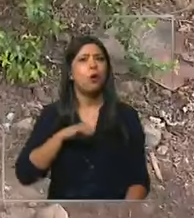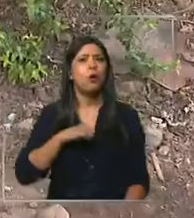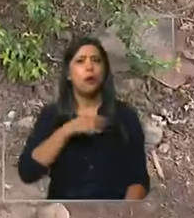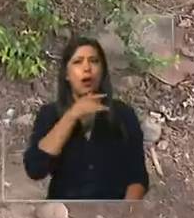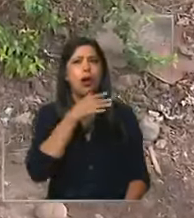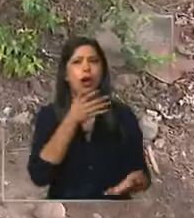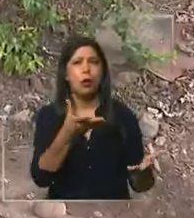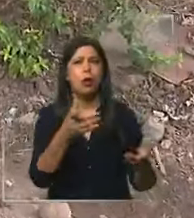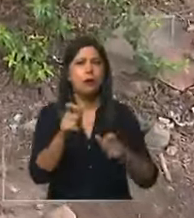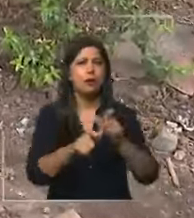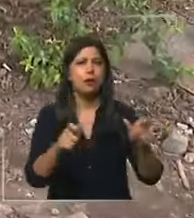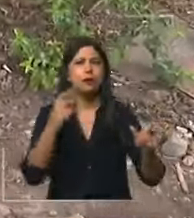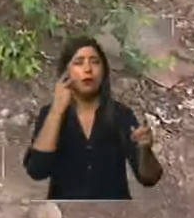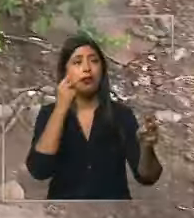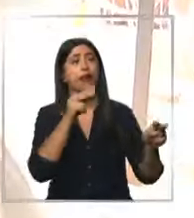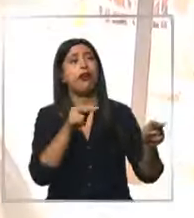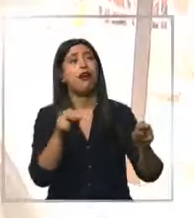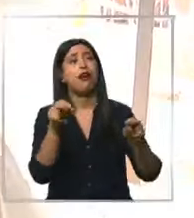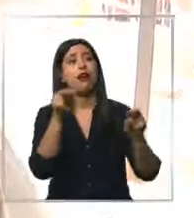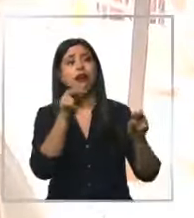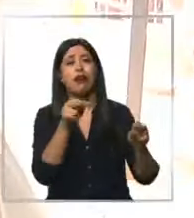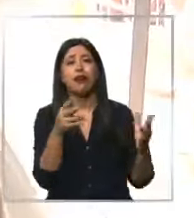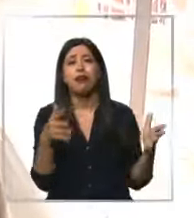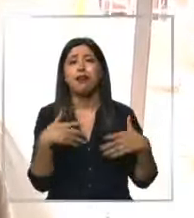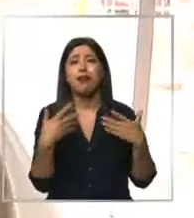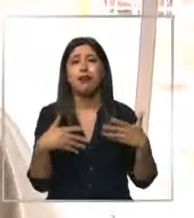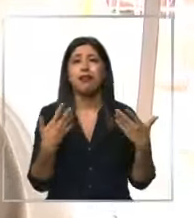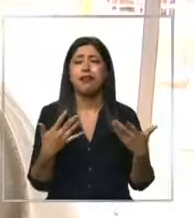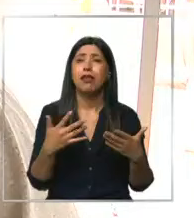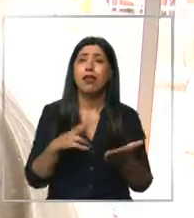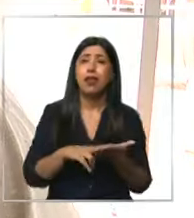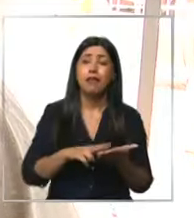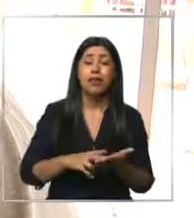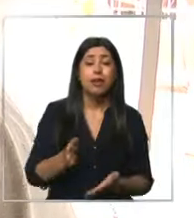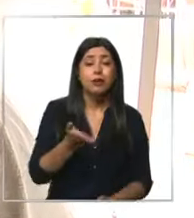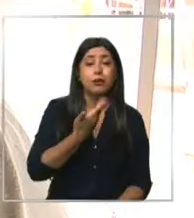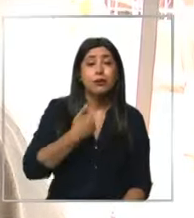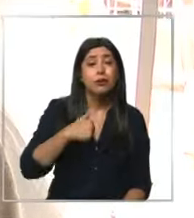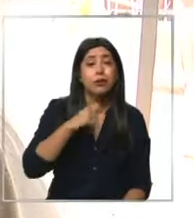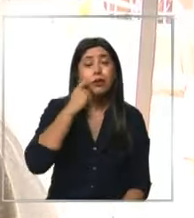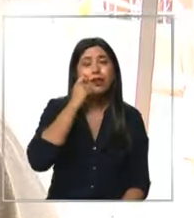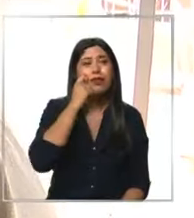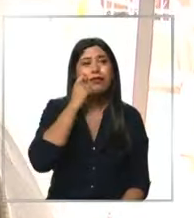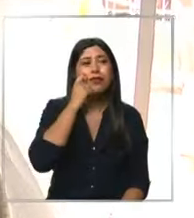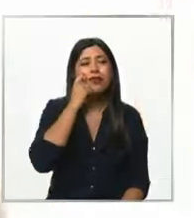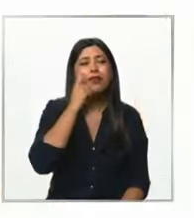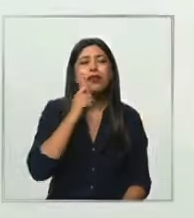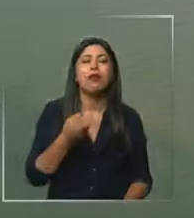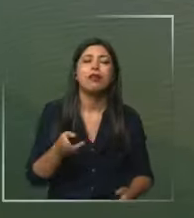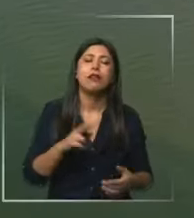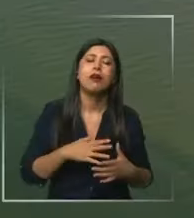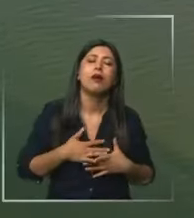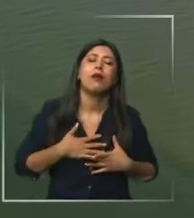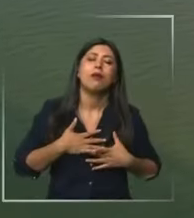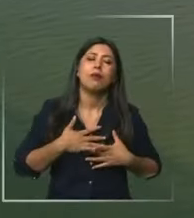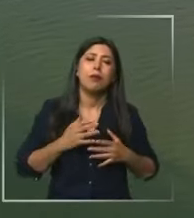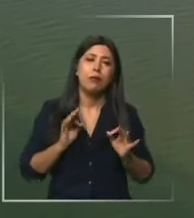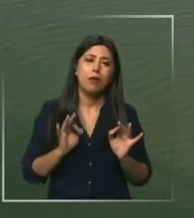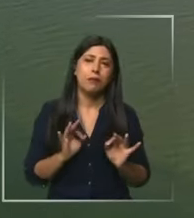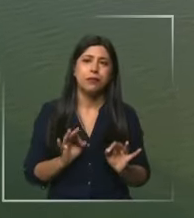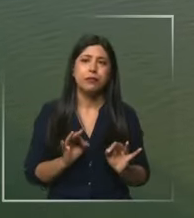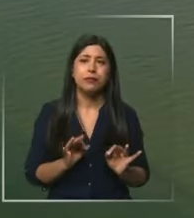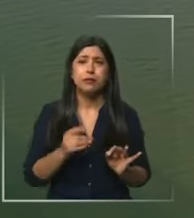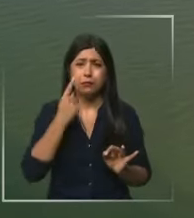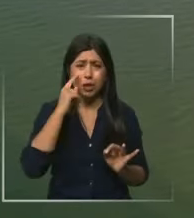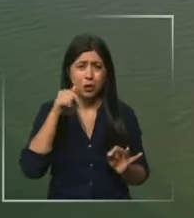pueda salir a distraerse. De verdad para nosotros es como nos volvió el alma al cuerpo. Pero hoy,